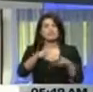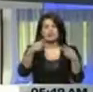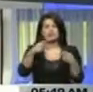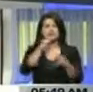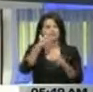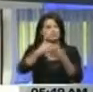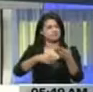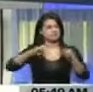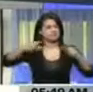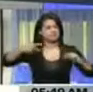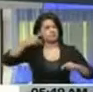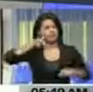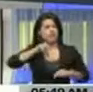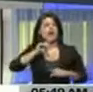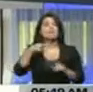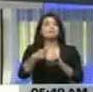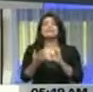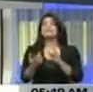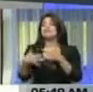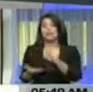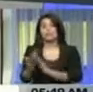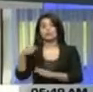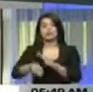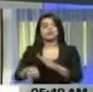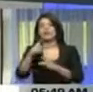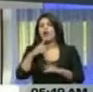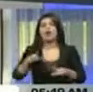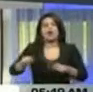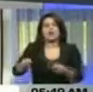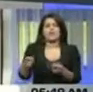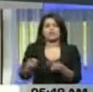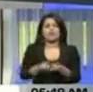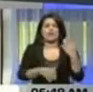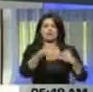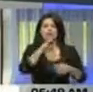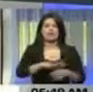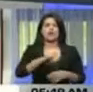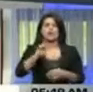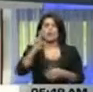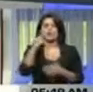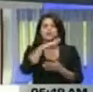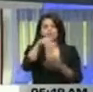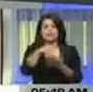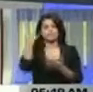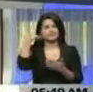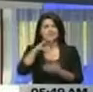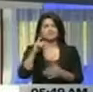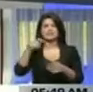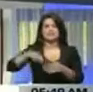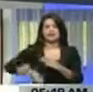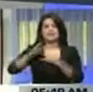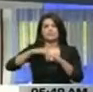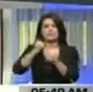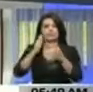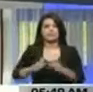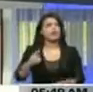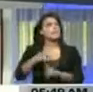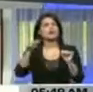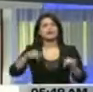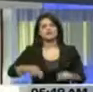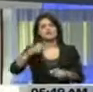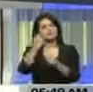ellos quizás, si no hubiese aumento salarial, hablaran de un congelamiento, como hubo en la Cuarta República, de los salarios mínimos de los trabajadores. Aquí hay un gobierno que